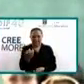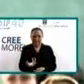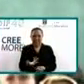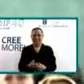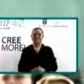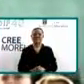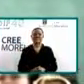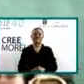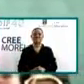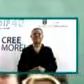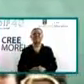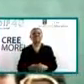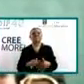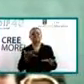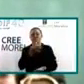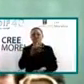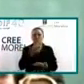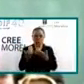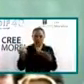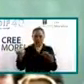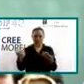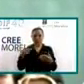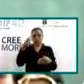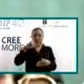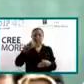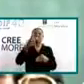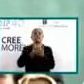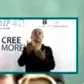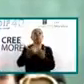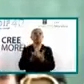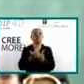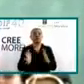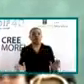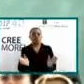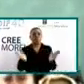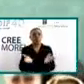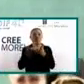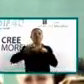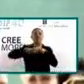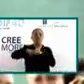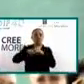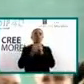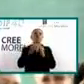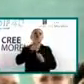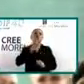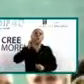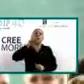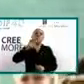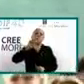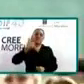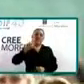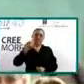En un momento dado, este proyecto lo impulsamos originalmente con Mercedes Juan, cuando era secretaria de